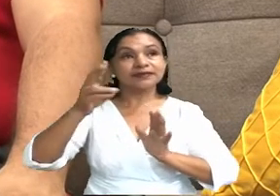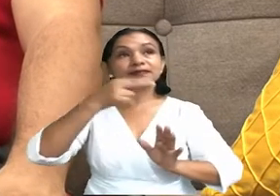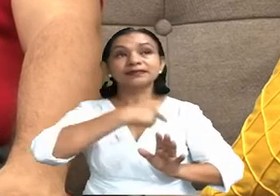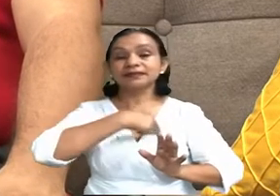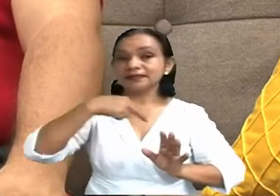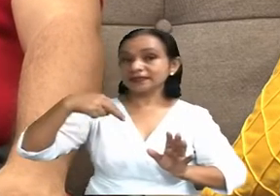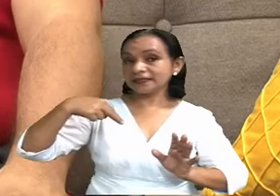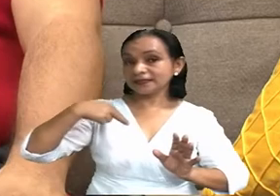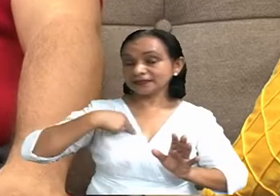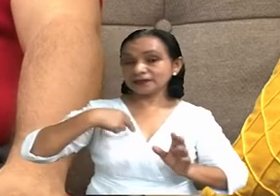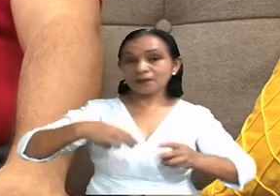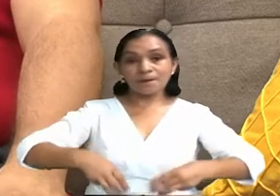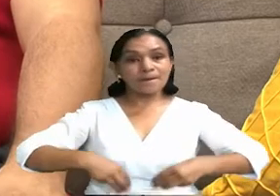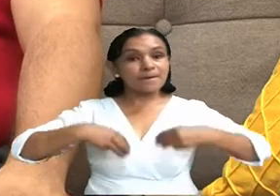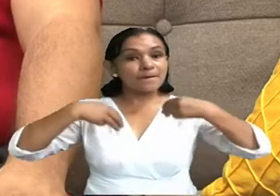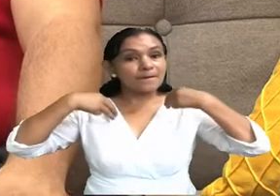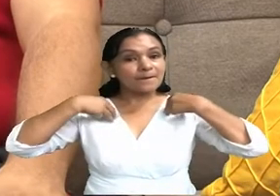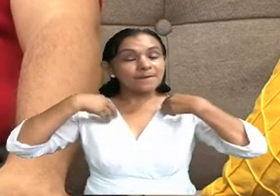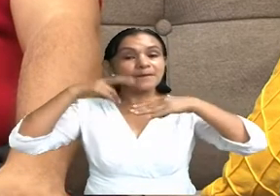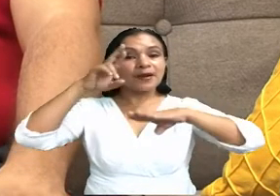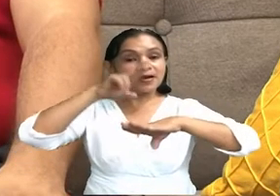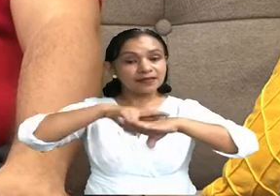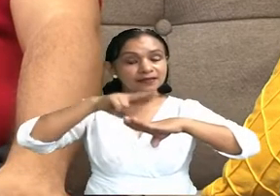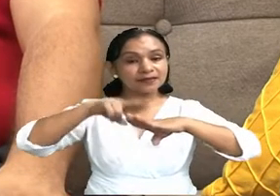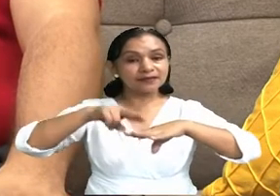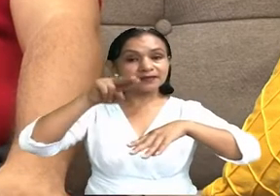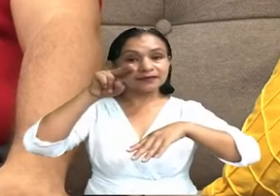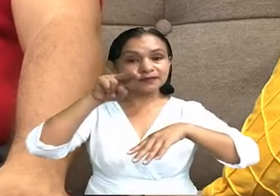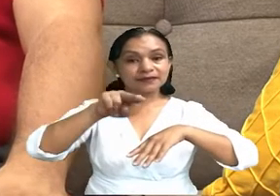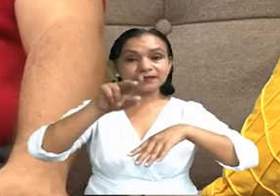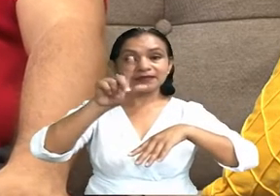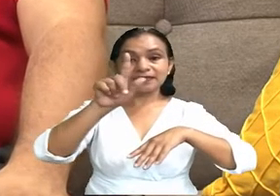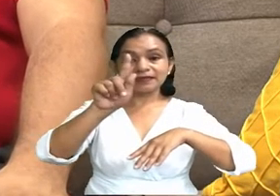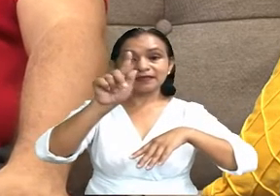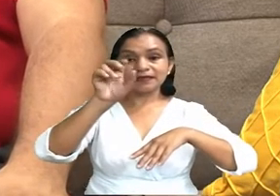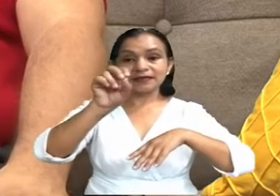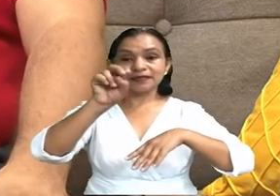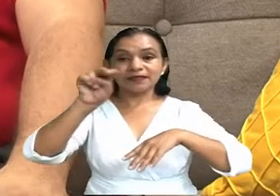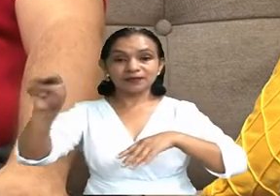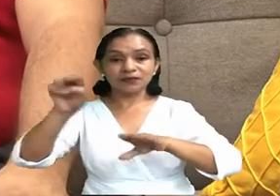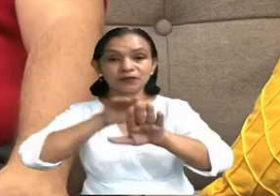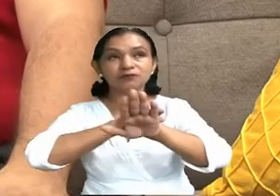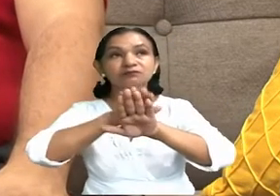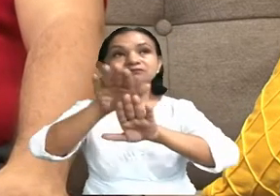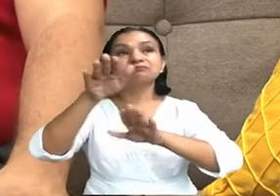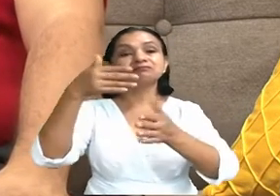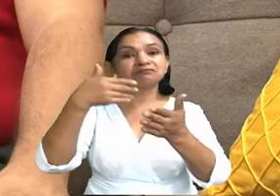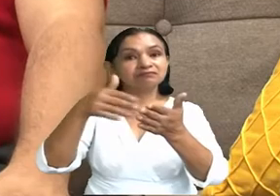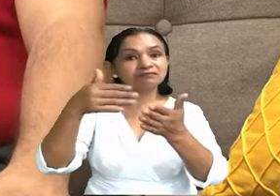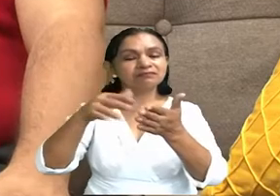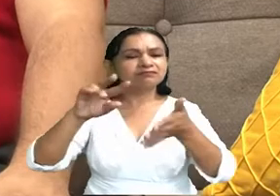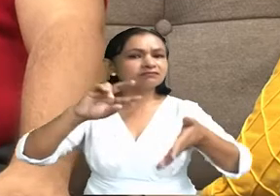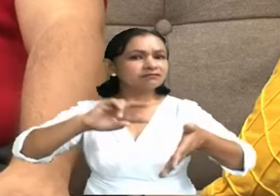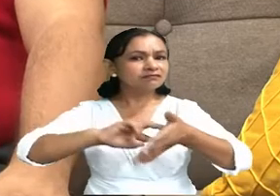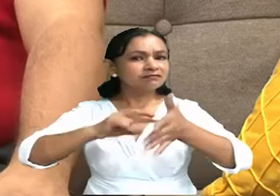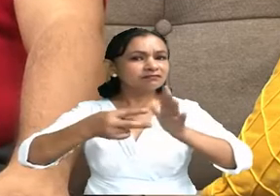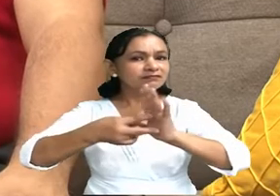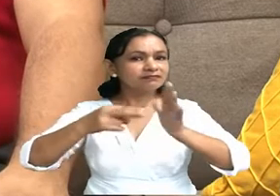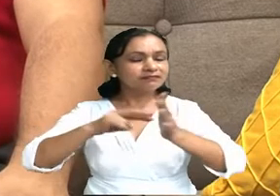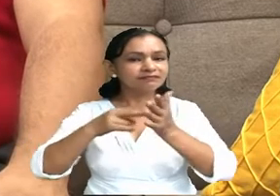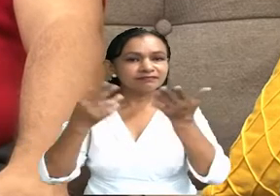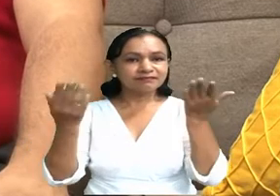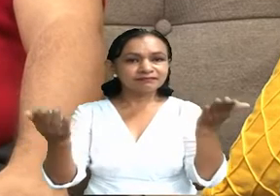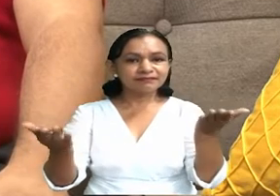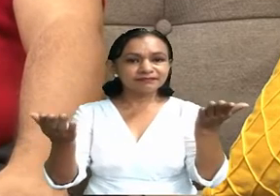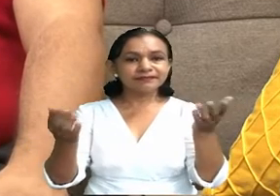actualizó, modernizó la normativa técnica nicaragüense obligatoria de accesibilidad. ¿Qué significa esto también? Que